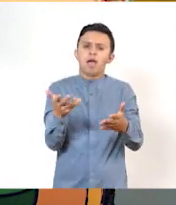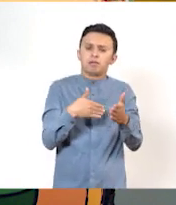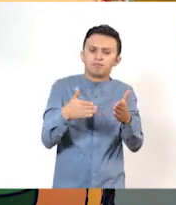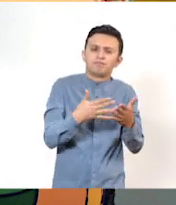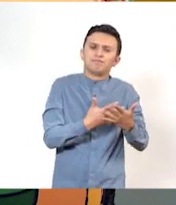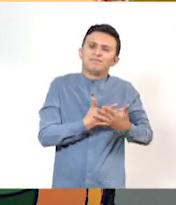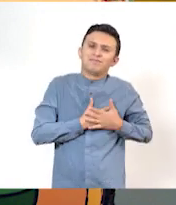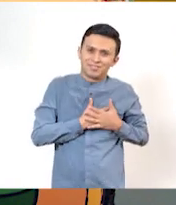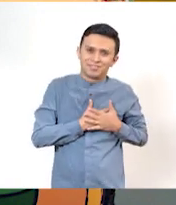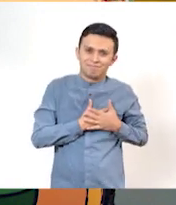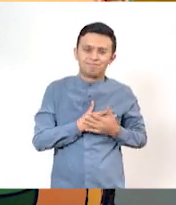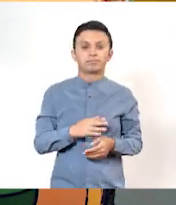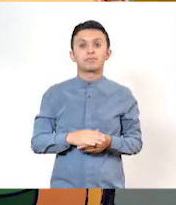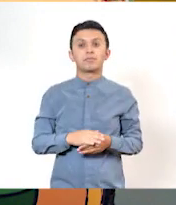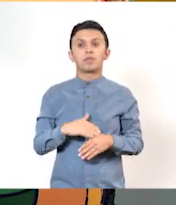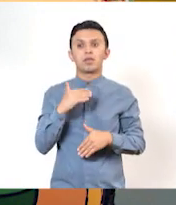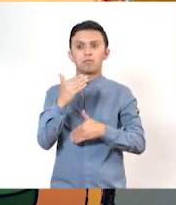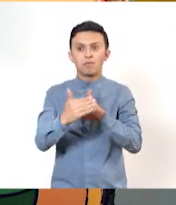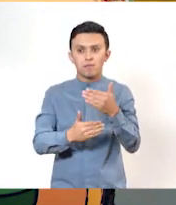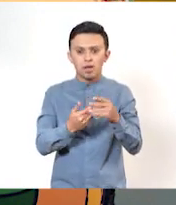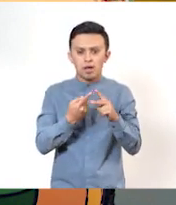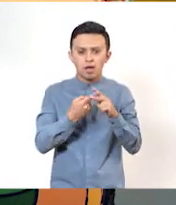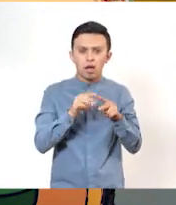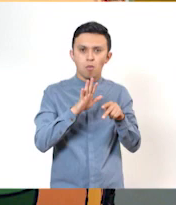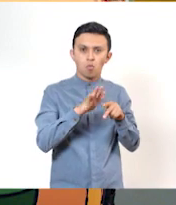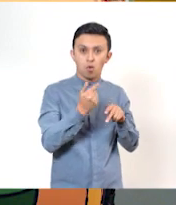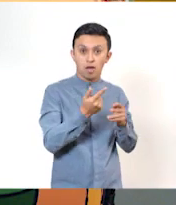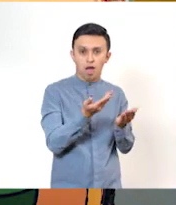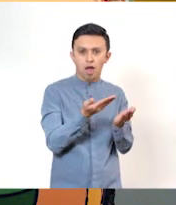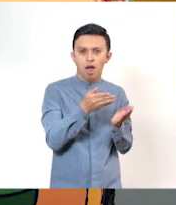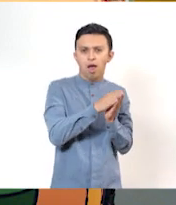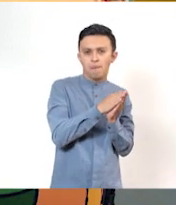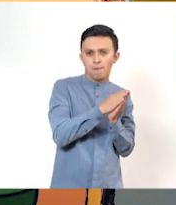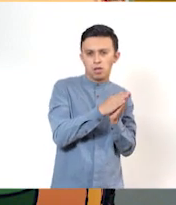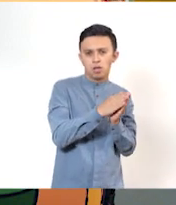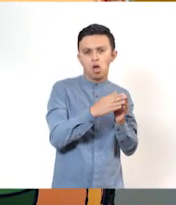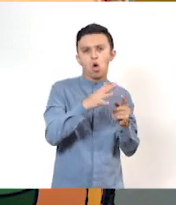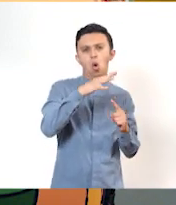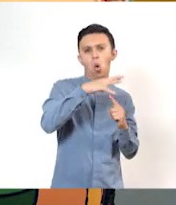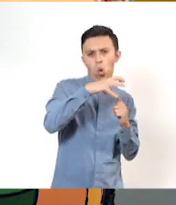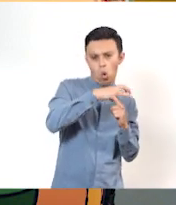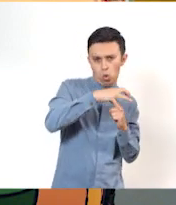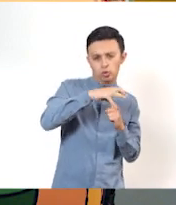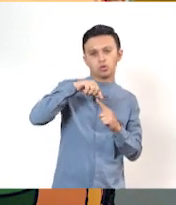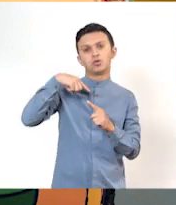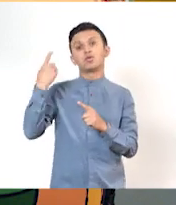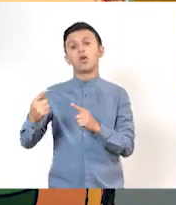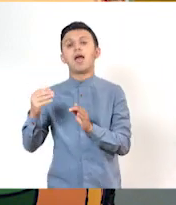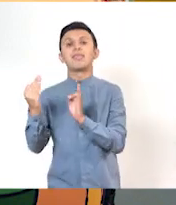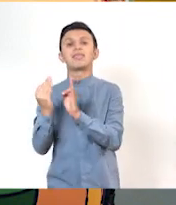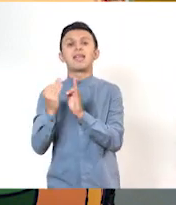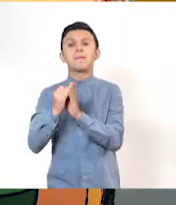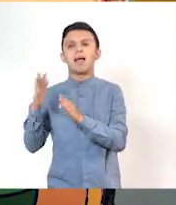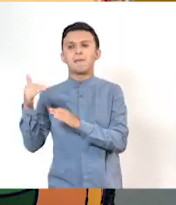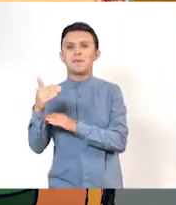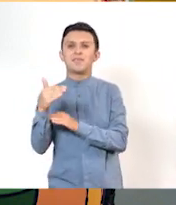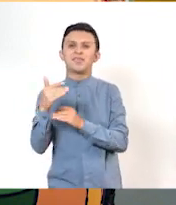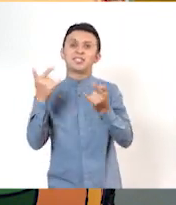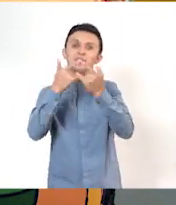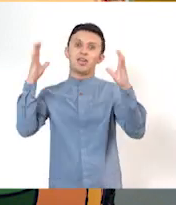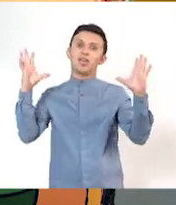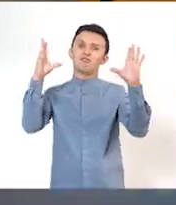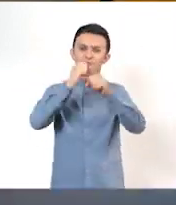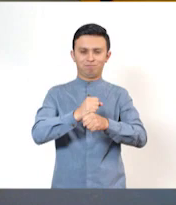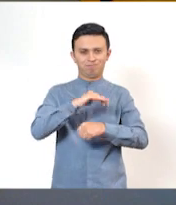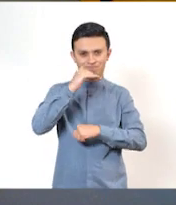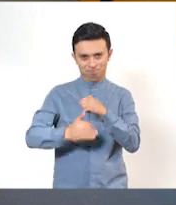mal. Y todo comenzó por un pastel de hongos y un tamal de tichinda. Y colorín colorado, este cuento se ha